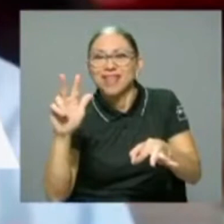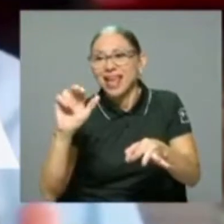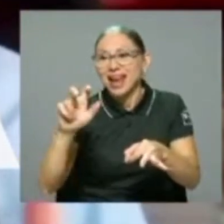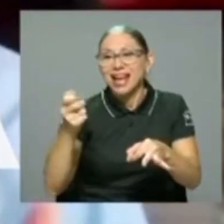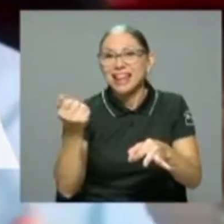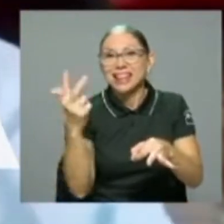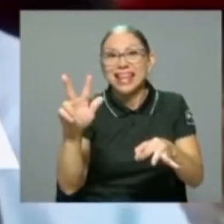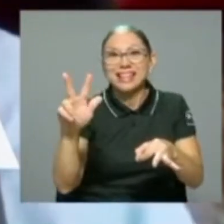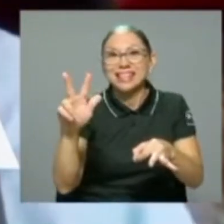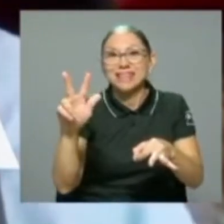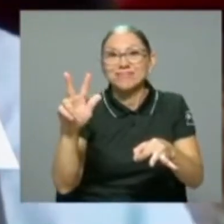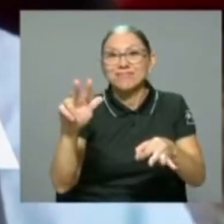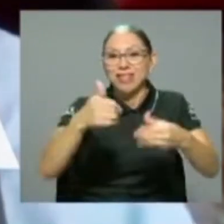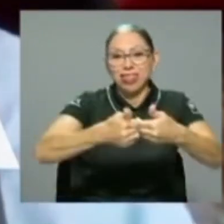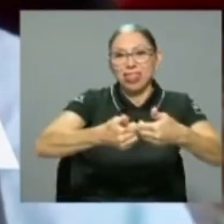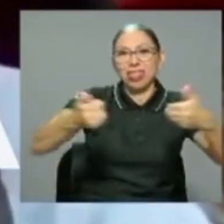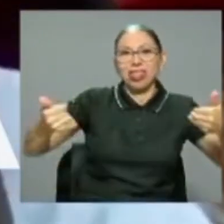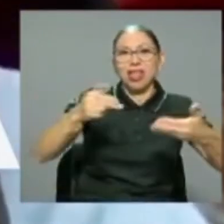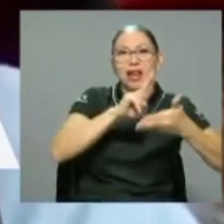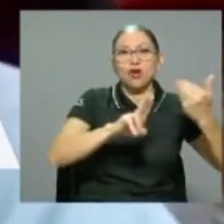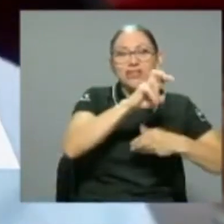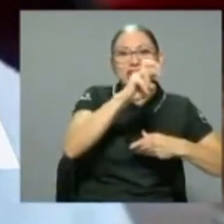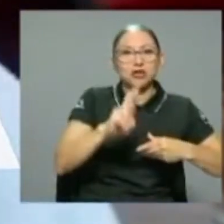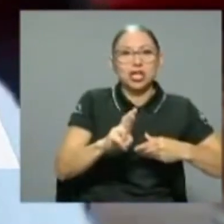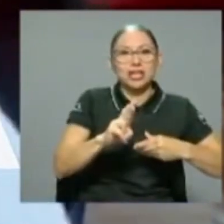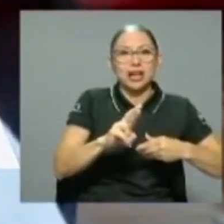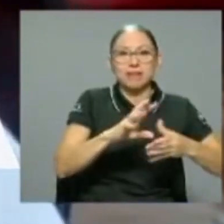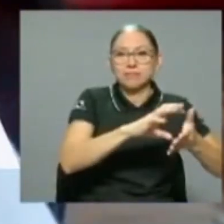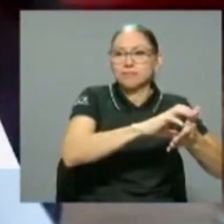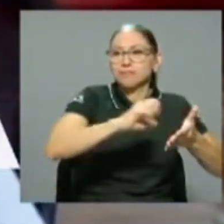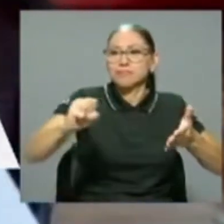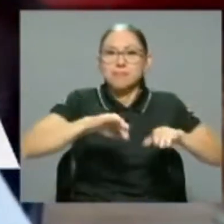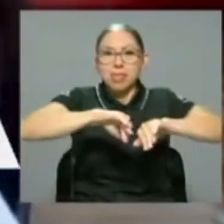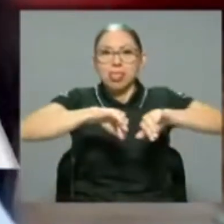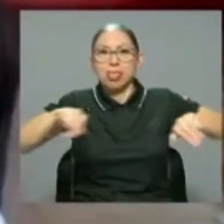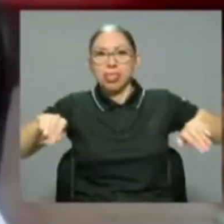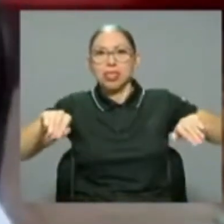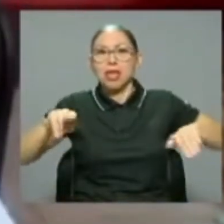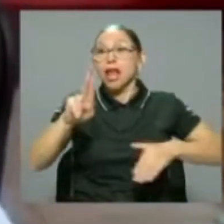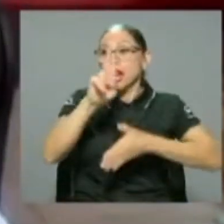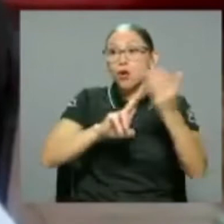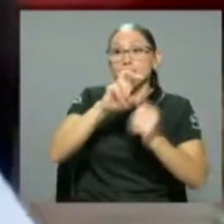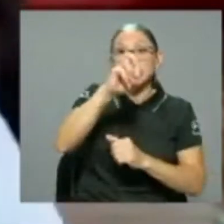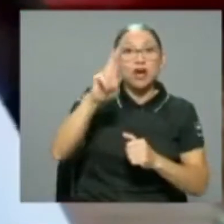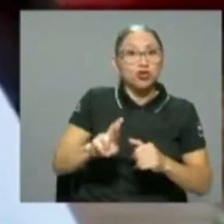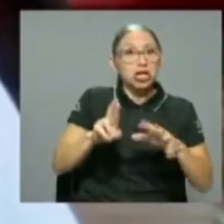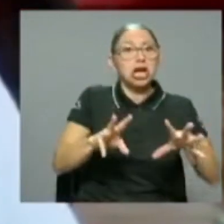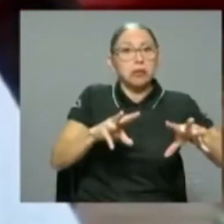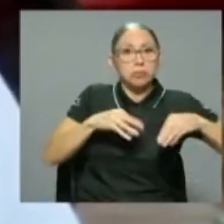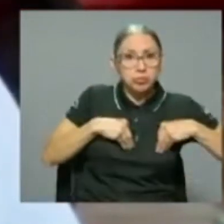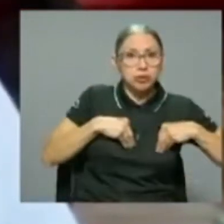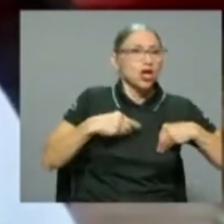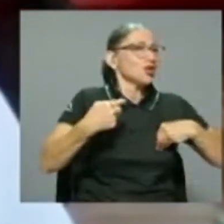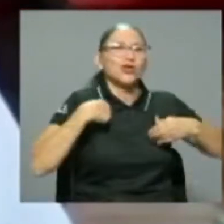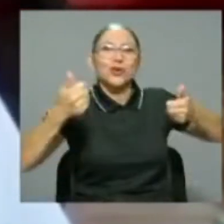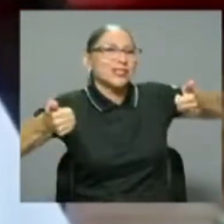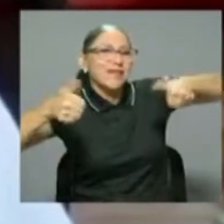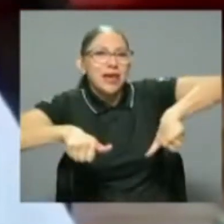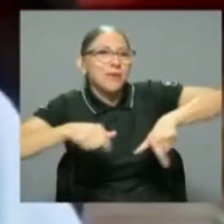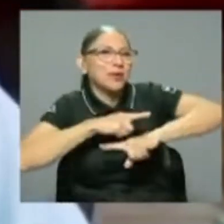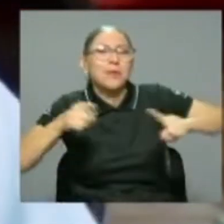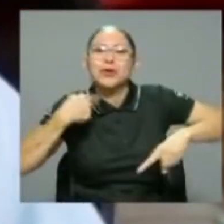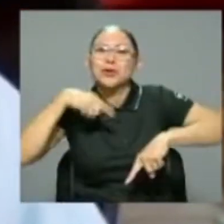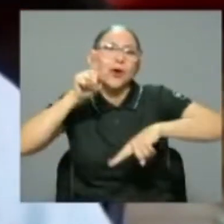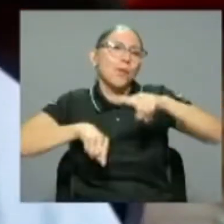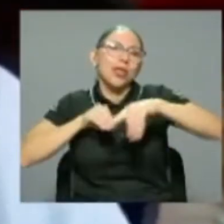La Universidad de Costa Rica estuvo anuente. Yo no estaba de acuerdo, pero yo no podía influir para que eso no